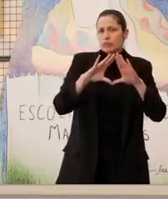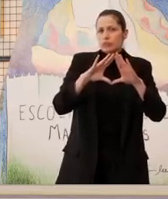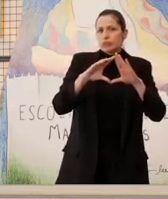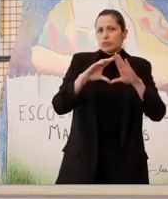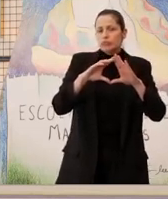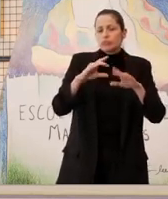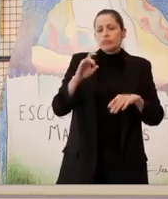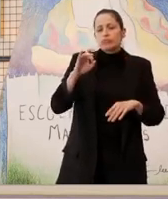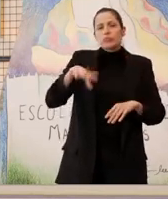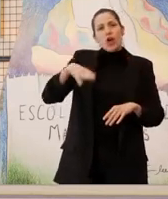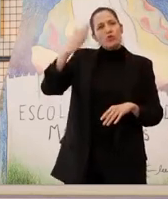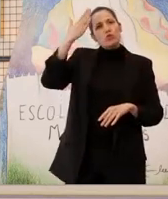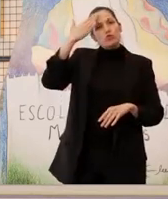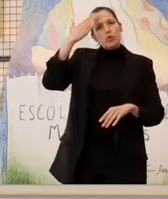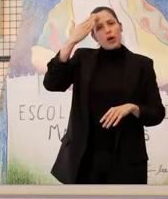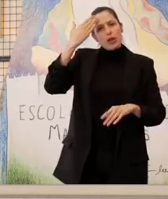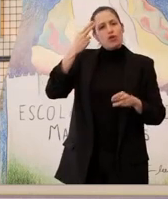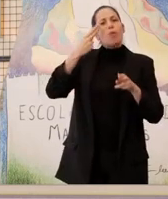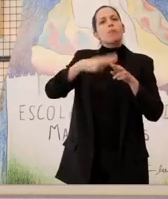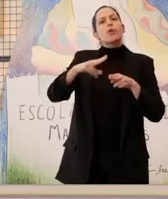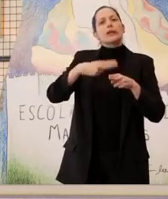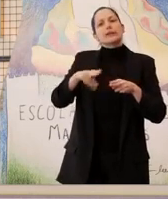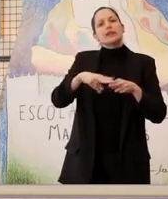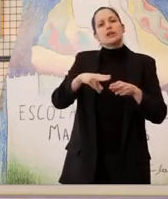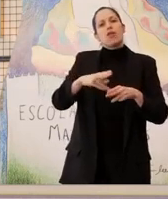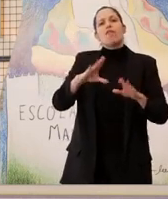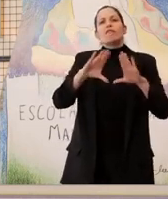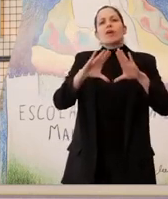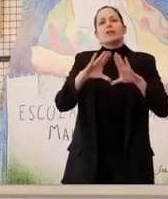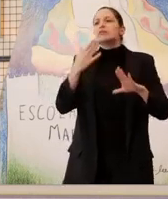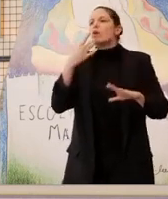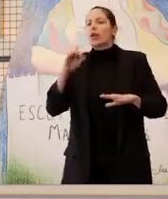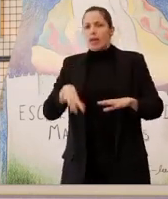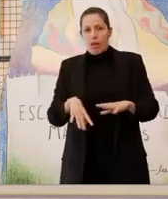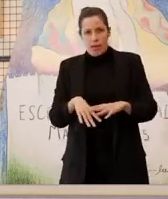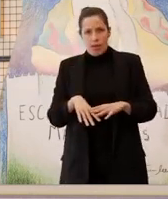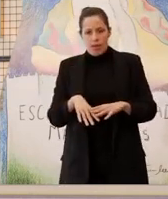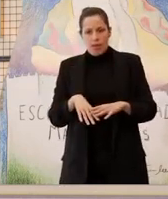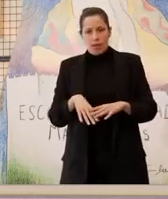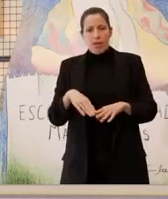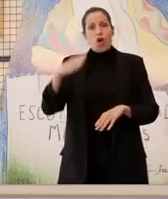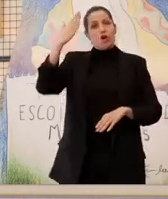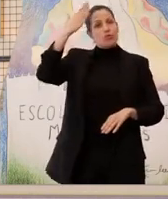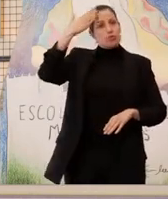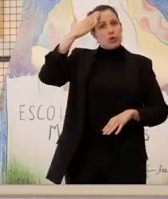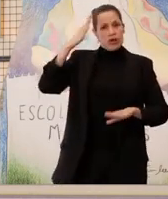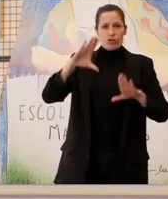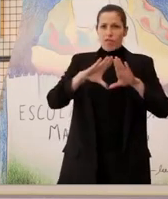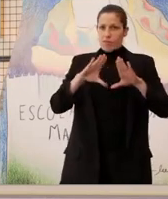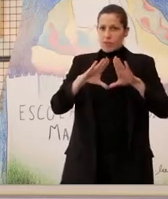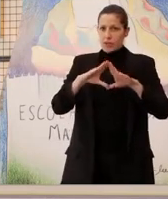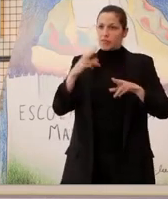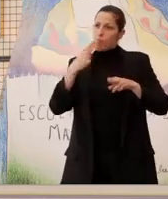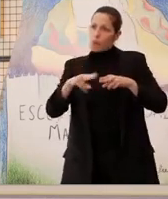político del feminismo no se puede comprender sin la existencia de sectores de la izquierda y